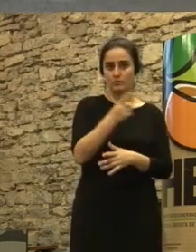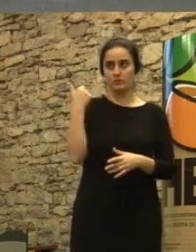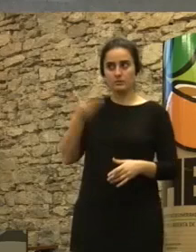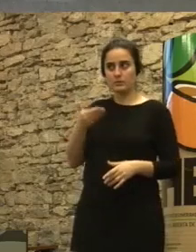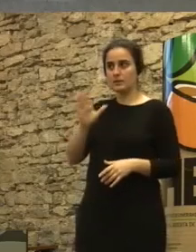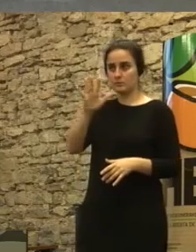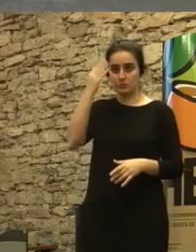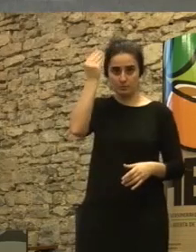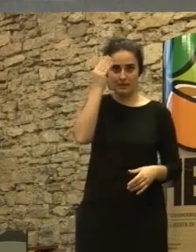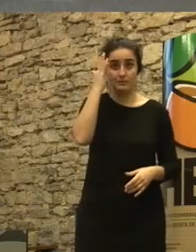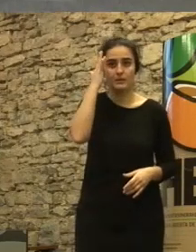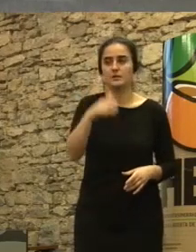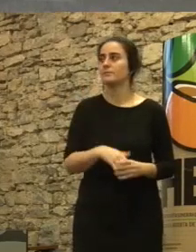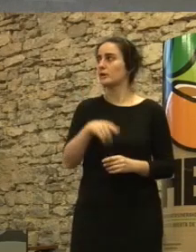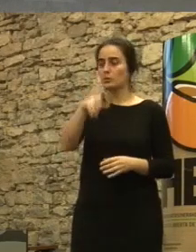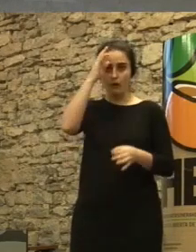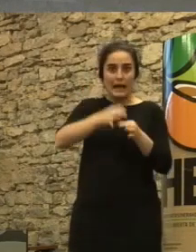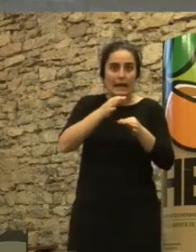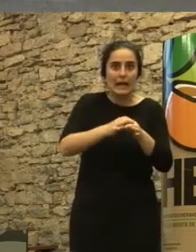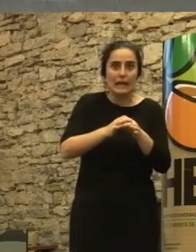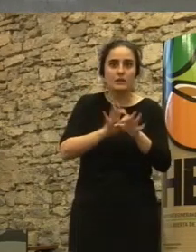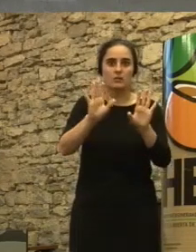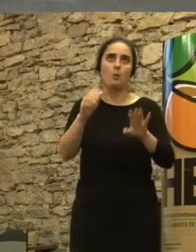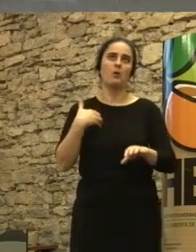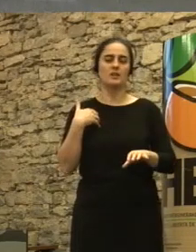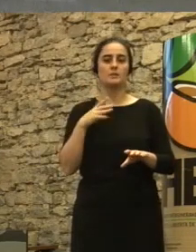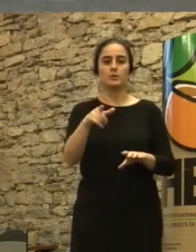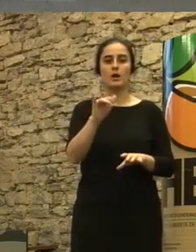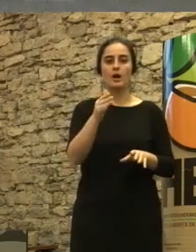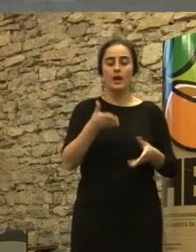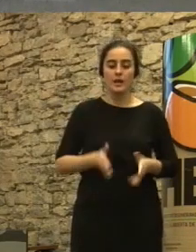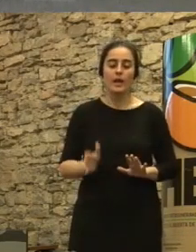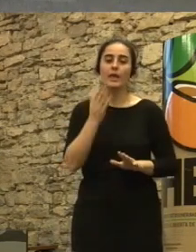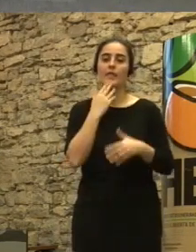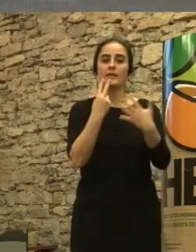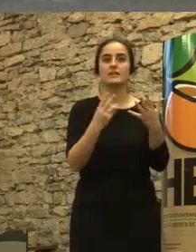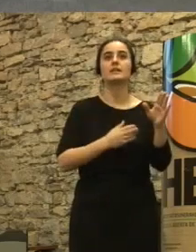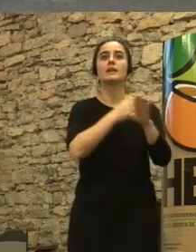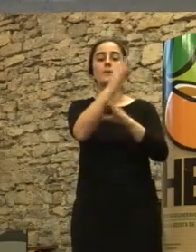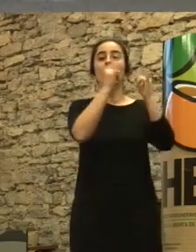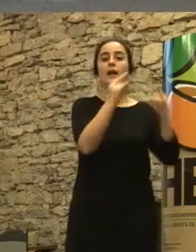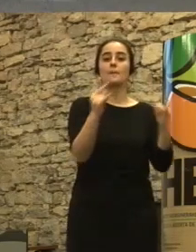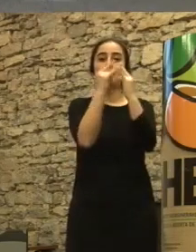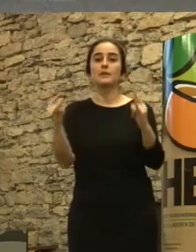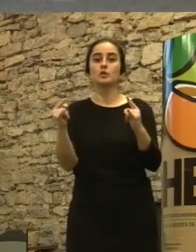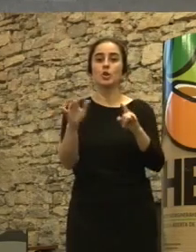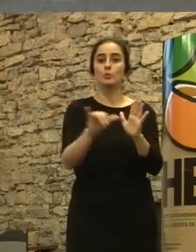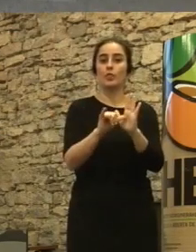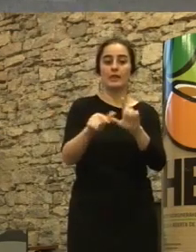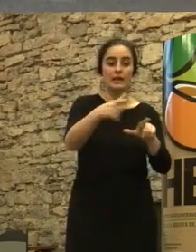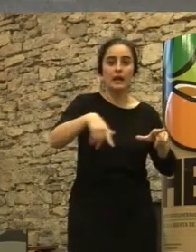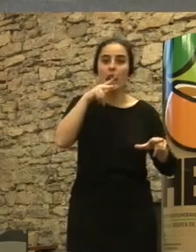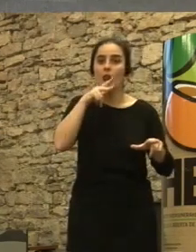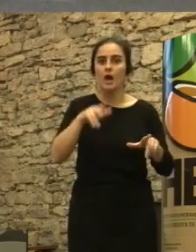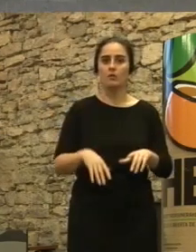Tú piensas que tú, por lo que sea, te crees eso, no te lo crees, pero te molesta, no sé qué tal, y tienes tu niña de 7 años que se va a un campamento al lado del lago, no sé, estas cosas, ¿no?